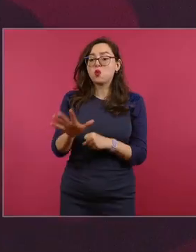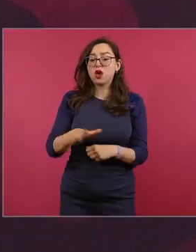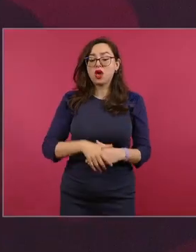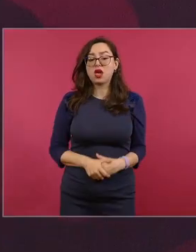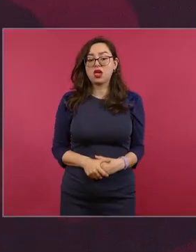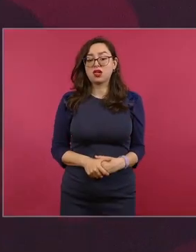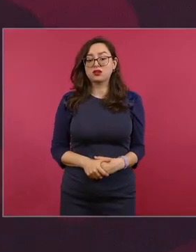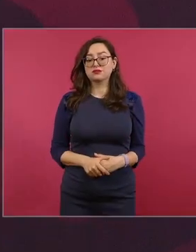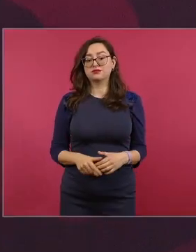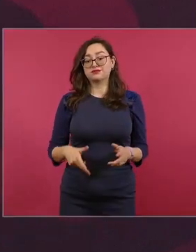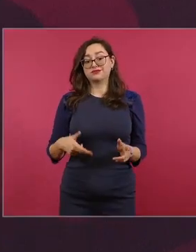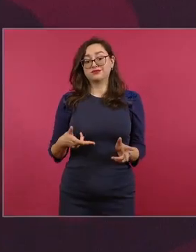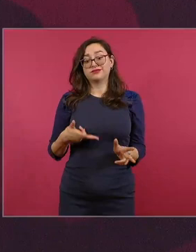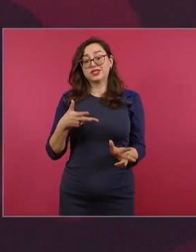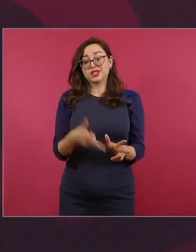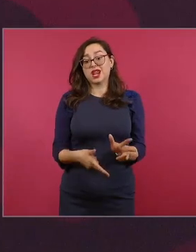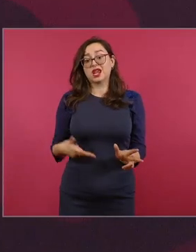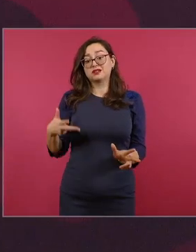traslado en tren